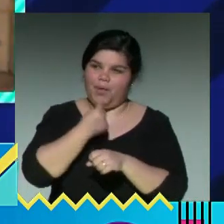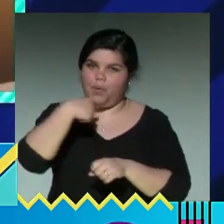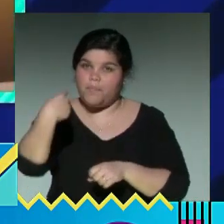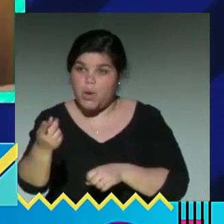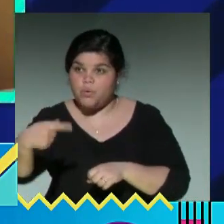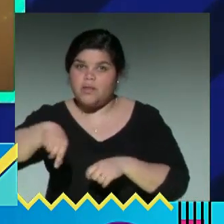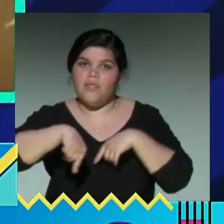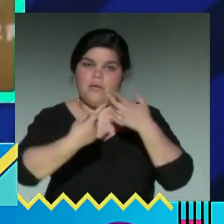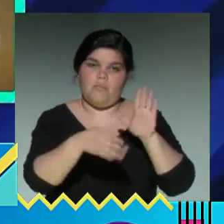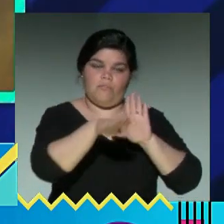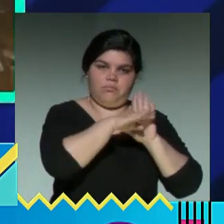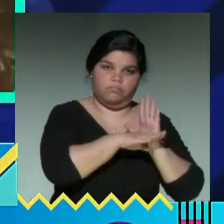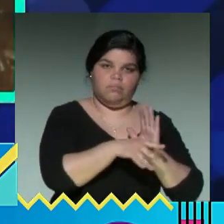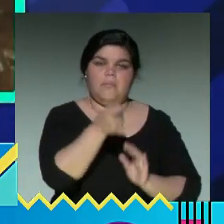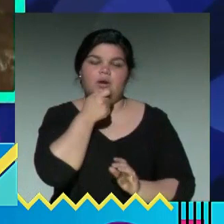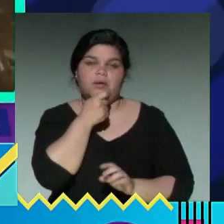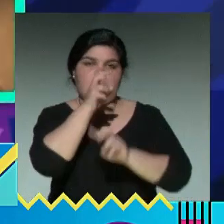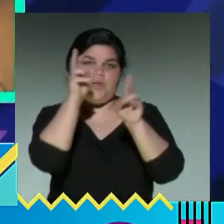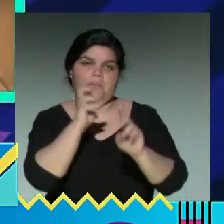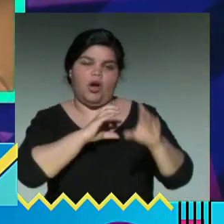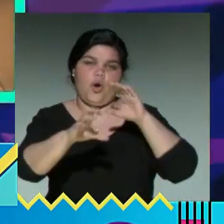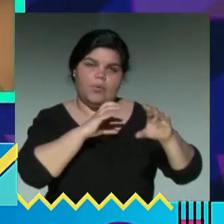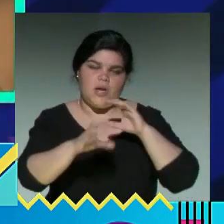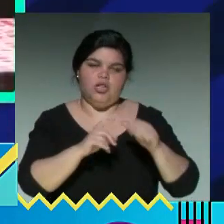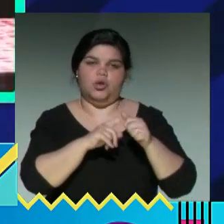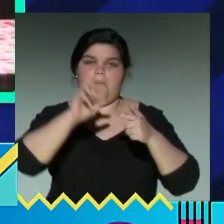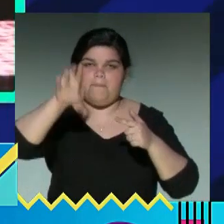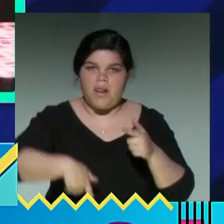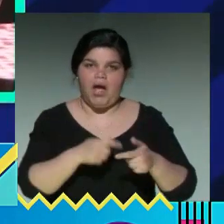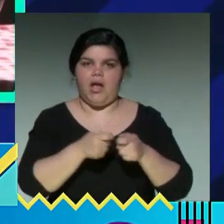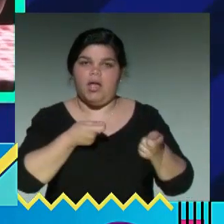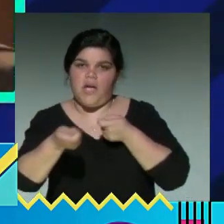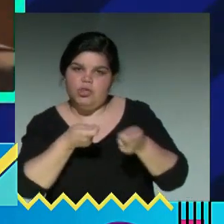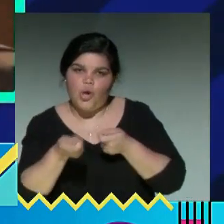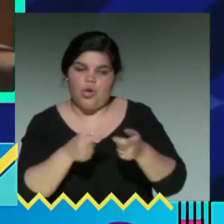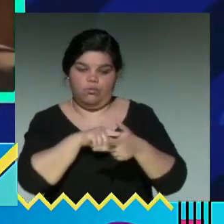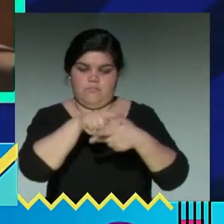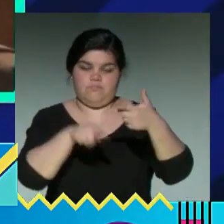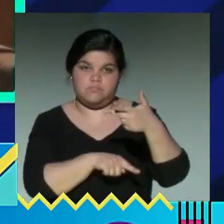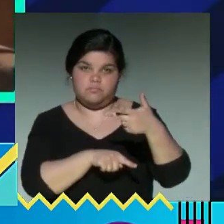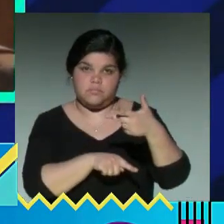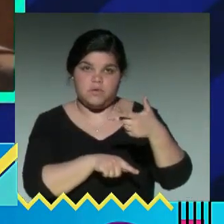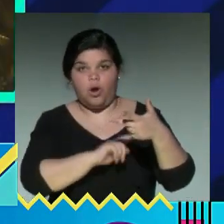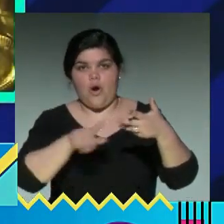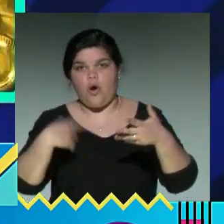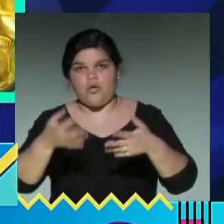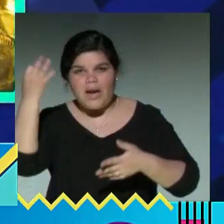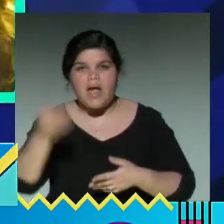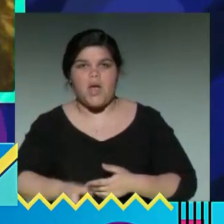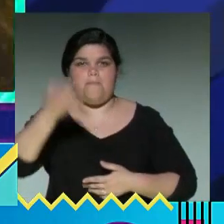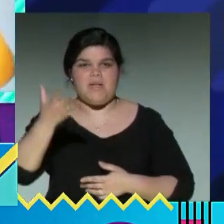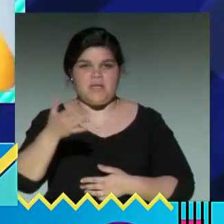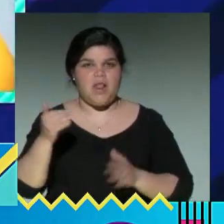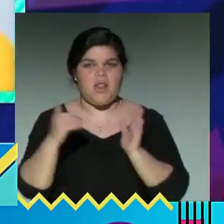son transversales, como el tema de la comunicación, la planificación, la gestión, y hay otras que son específicas, que tienen que ver